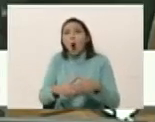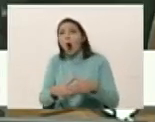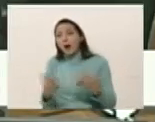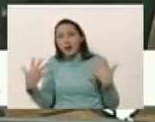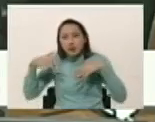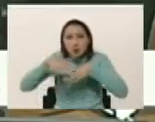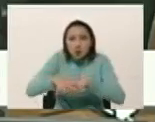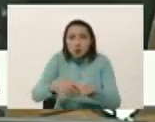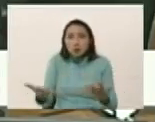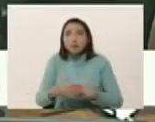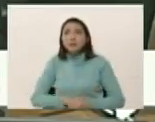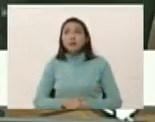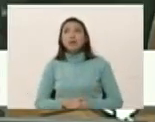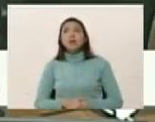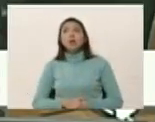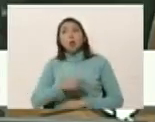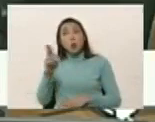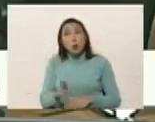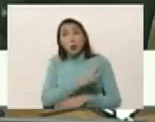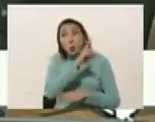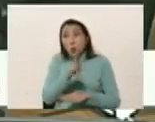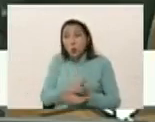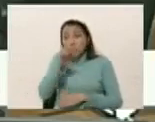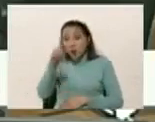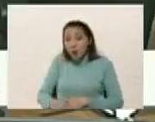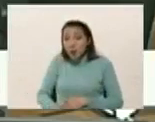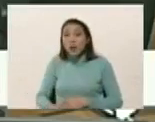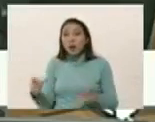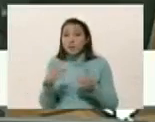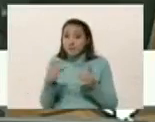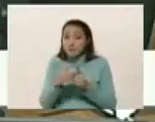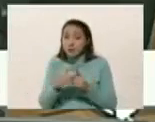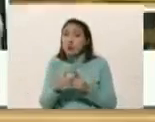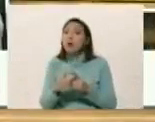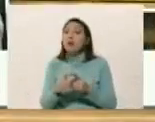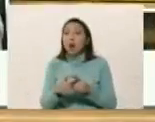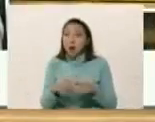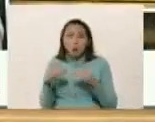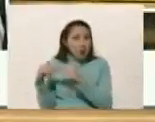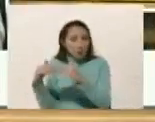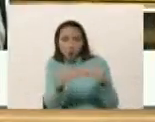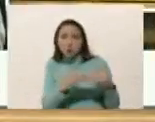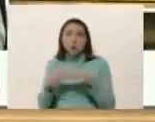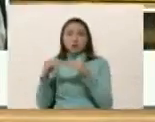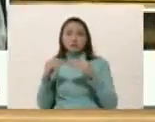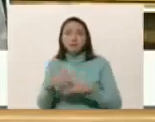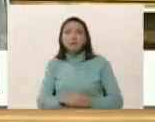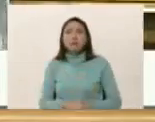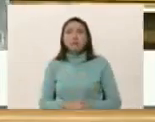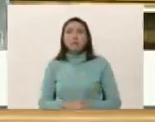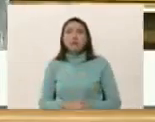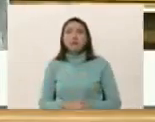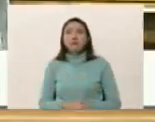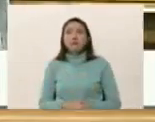séptimo favorecer el uso de palabras de género neutro estado presente en consideración